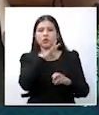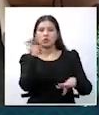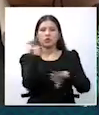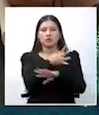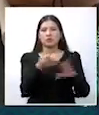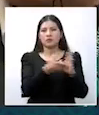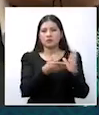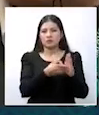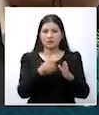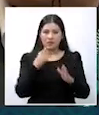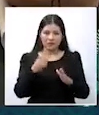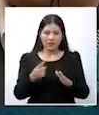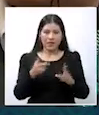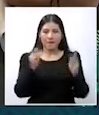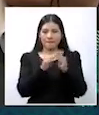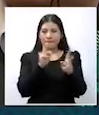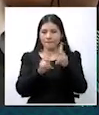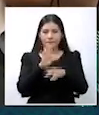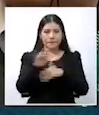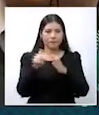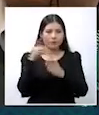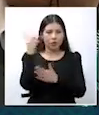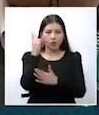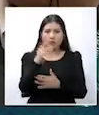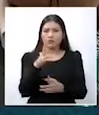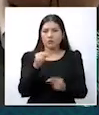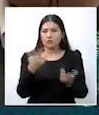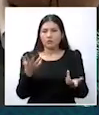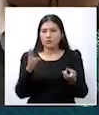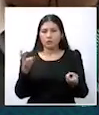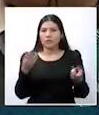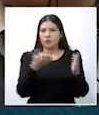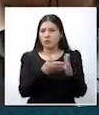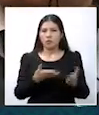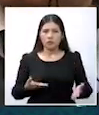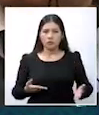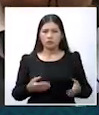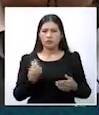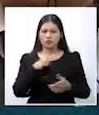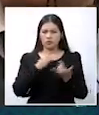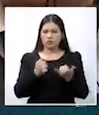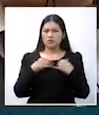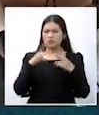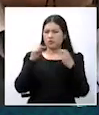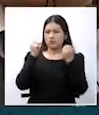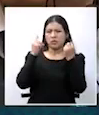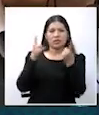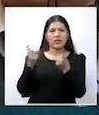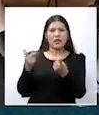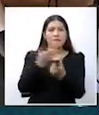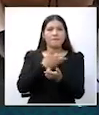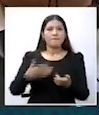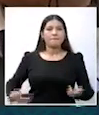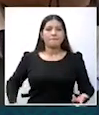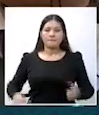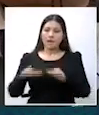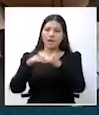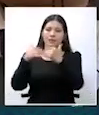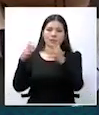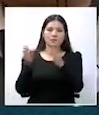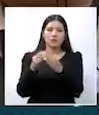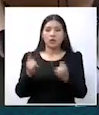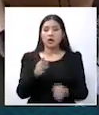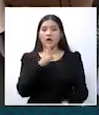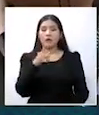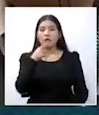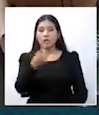boliviano y lamentamos mucho su accionar. Y nadie puede entender que un presidente de la Asamblea confunda o diga